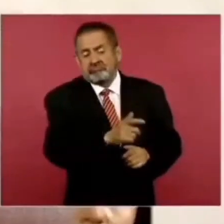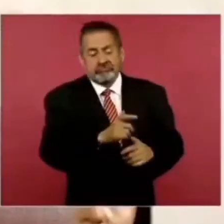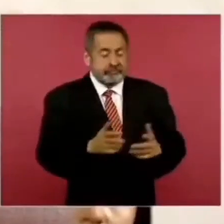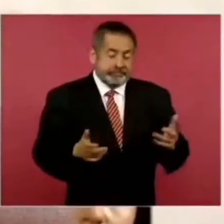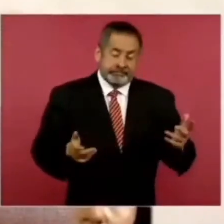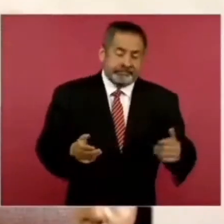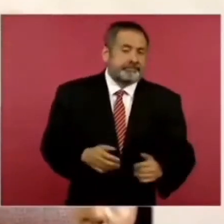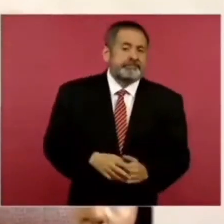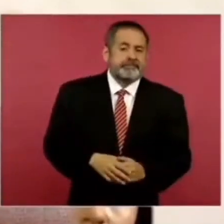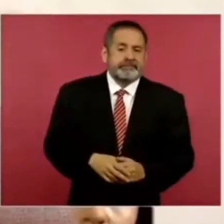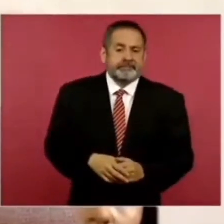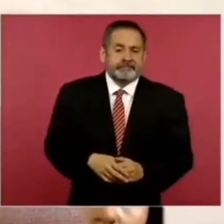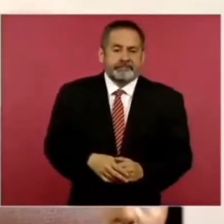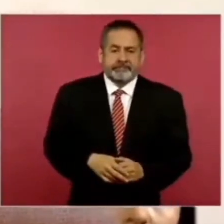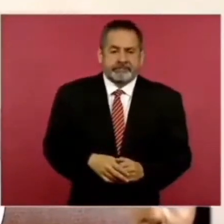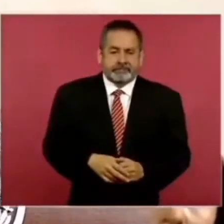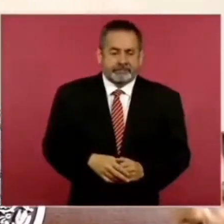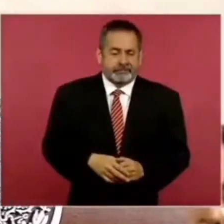y